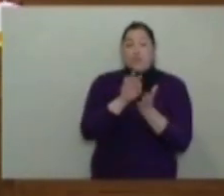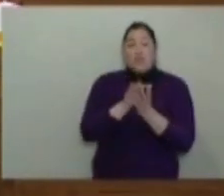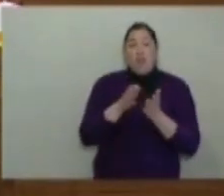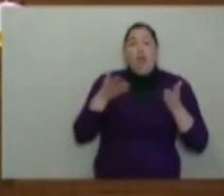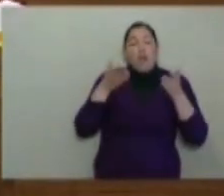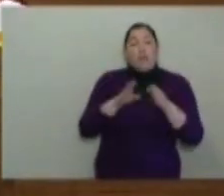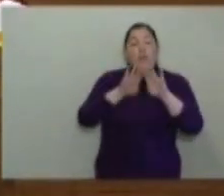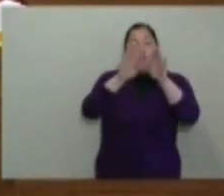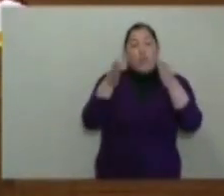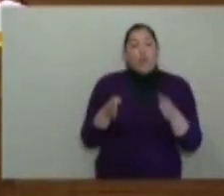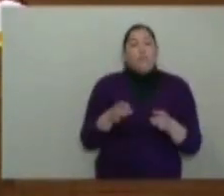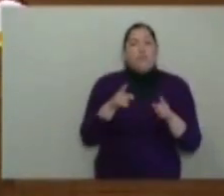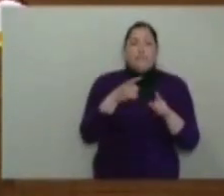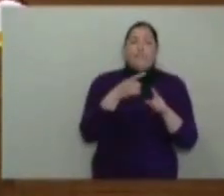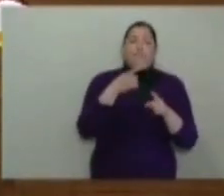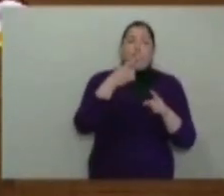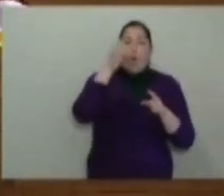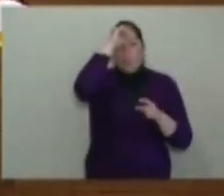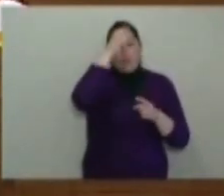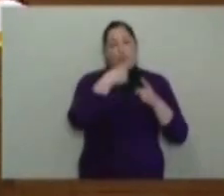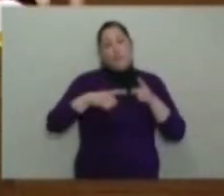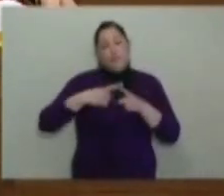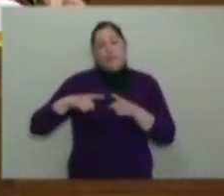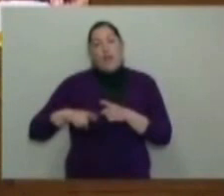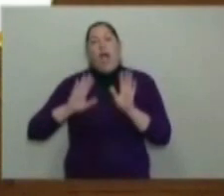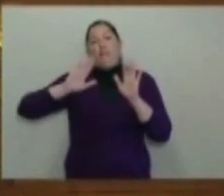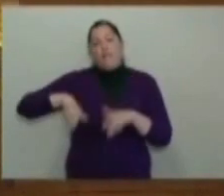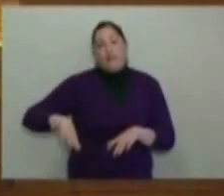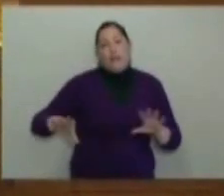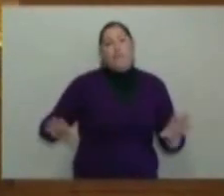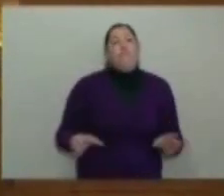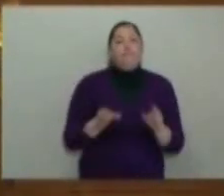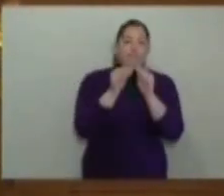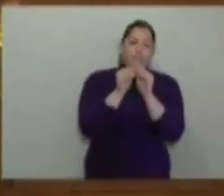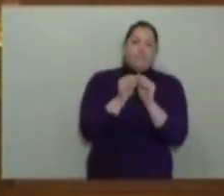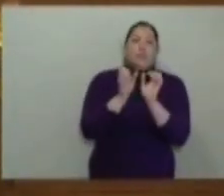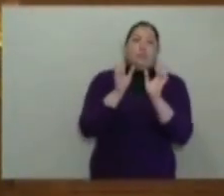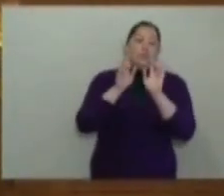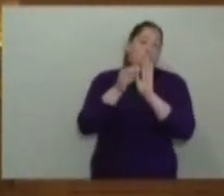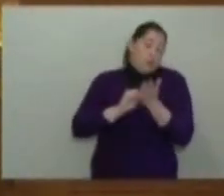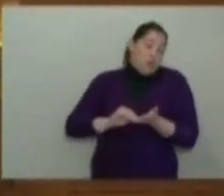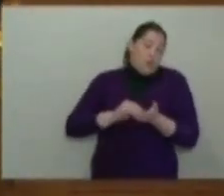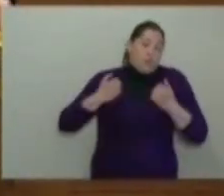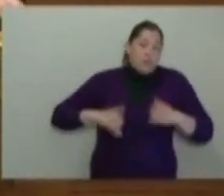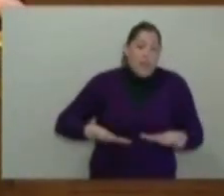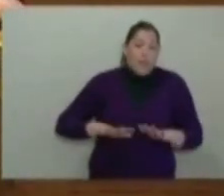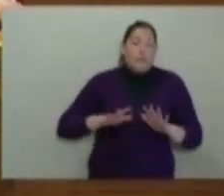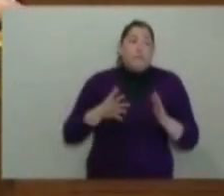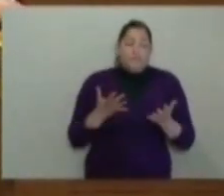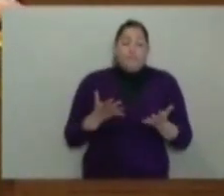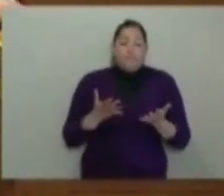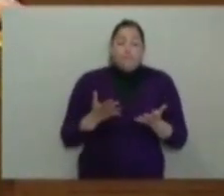habido discrepancias finalmente se han resuelto felizmente probablemente si se hubiesen resuelto